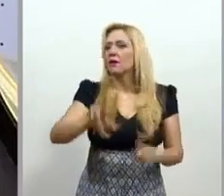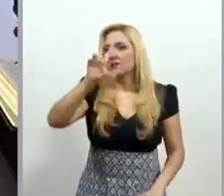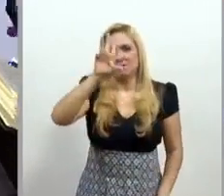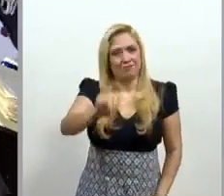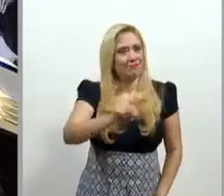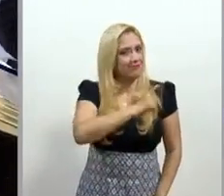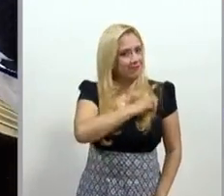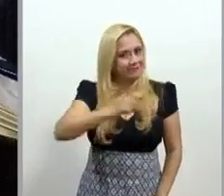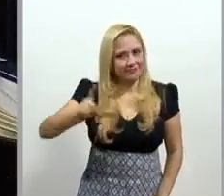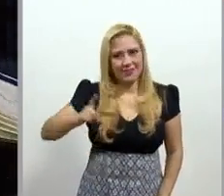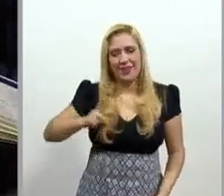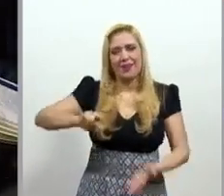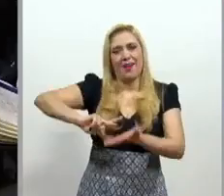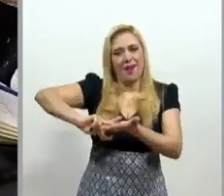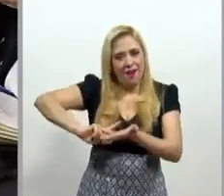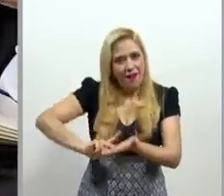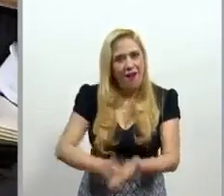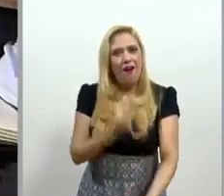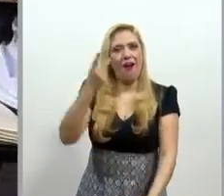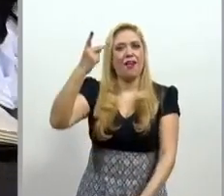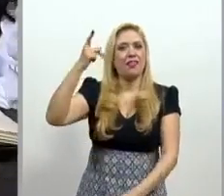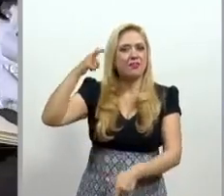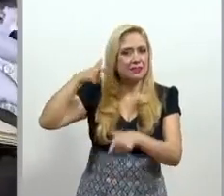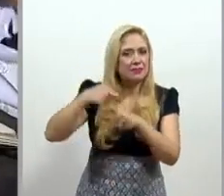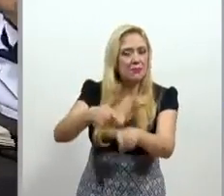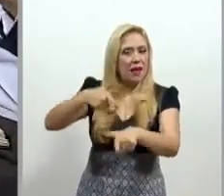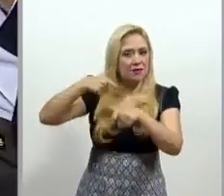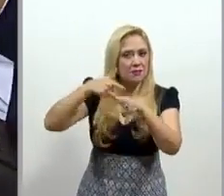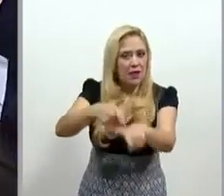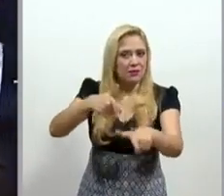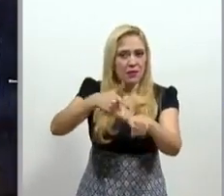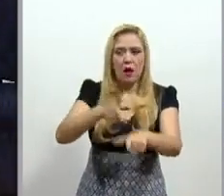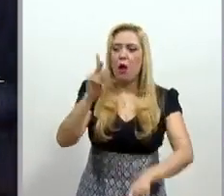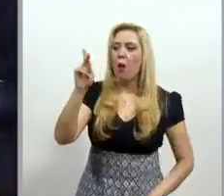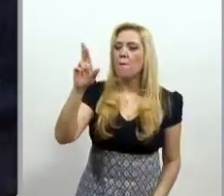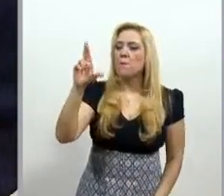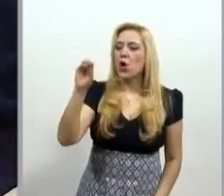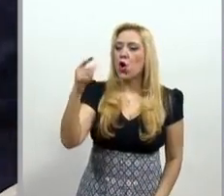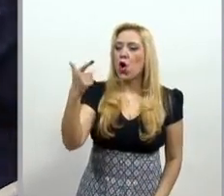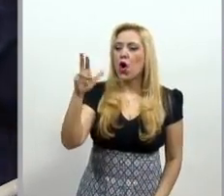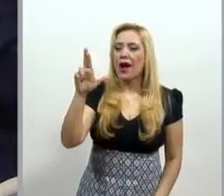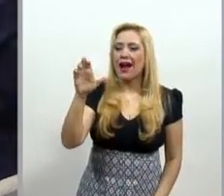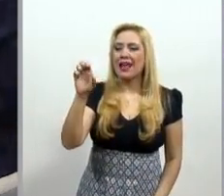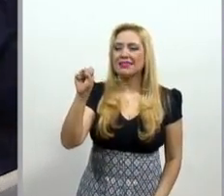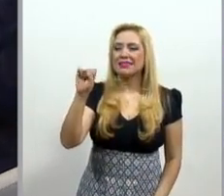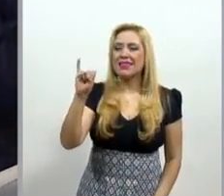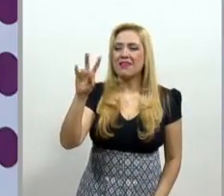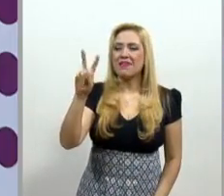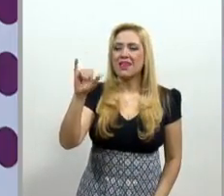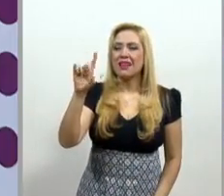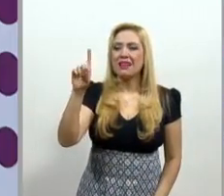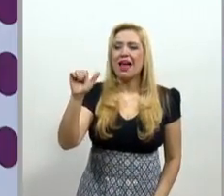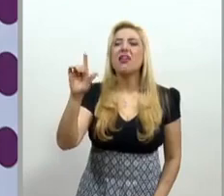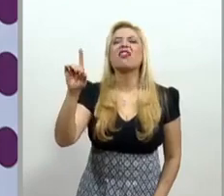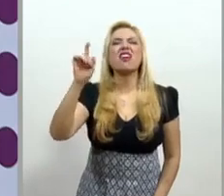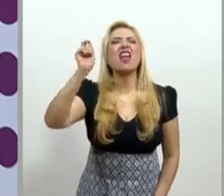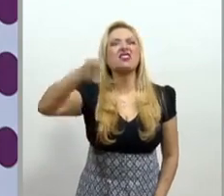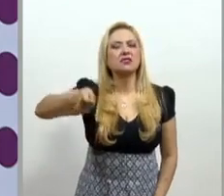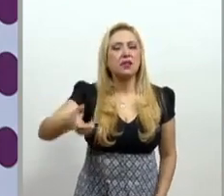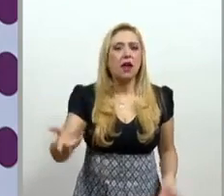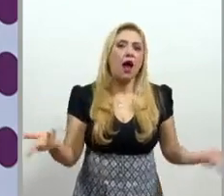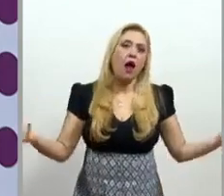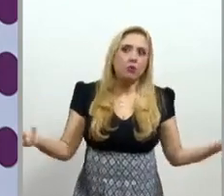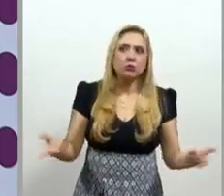principio de progresividad, que en esto comparte el derecho humano al medio ambiente con estos derechos económicos, sociales y culturales,